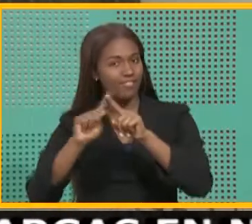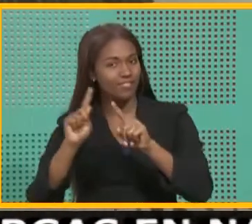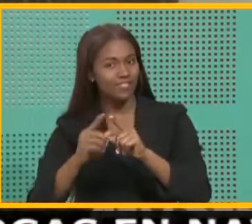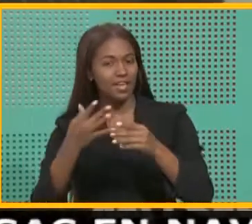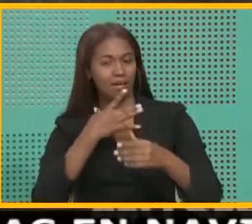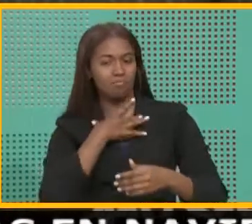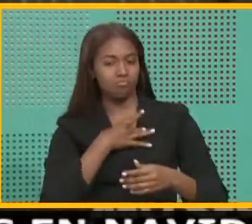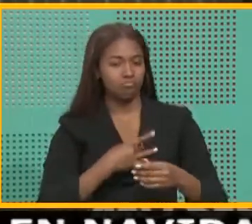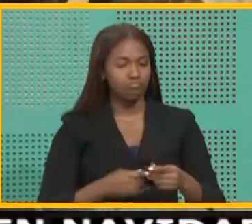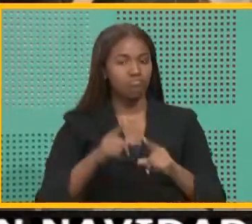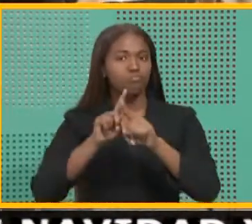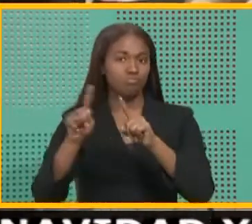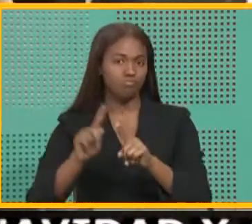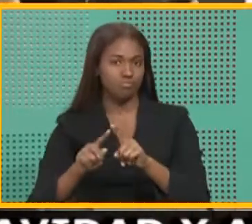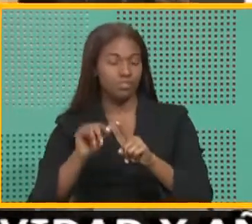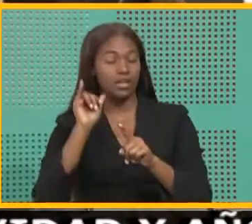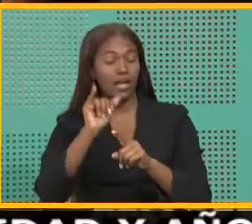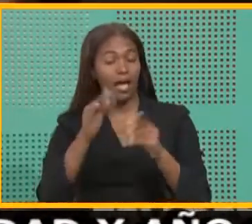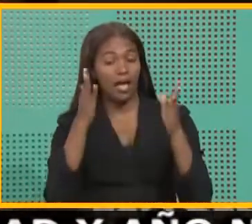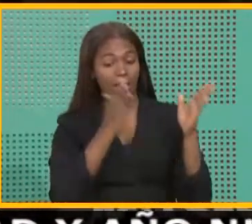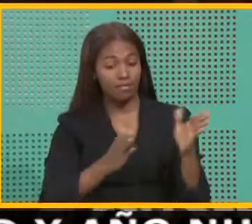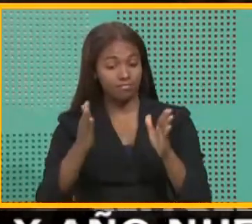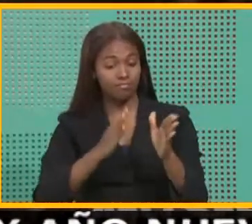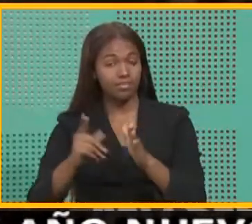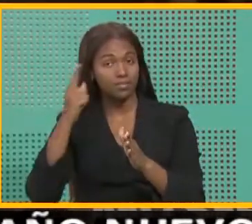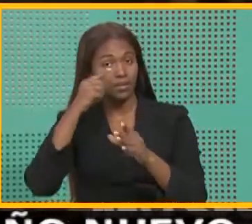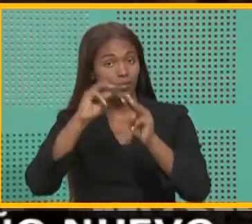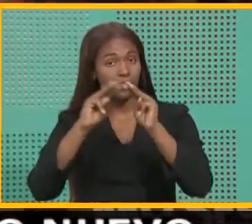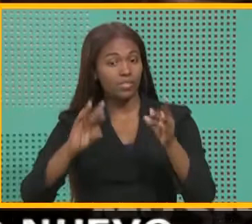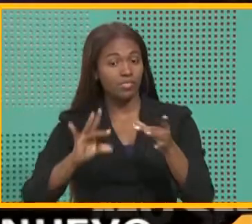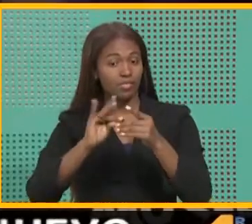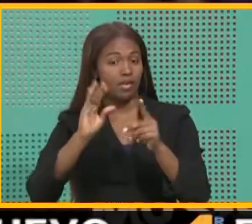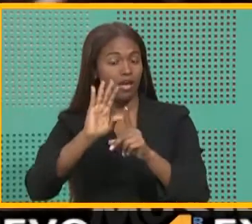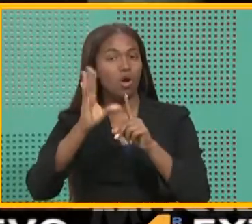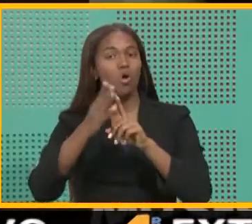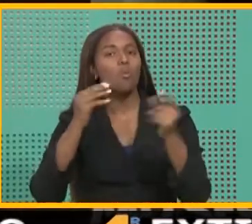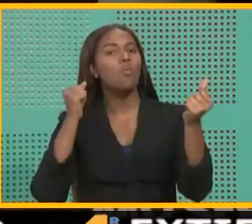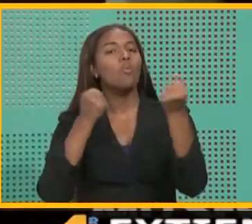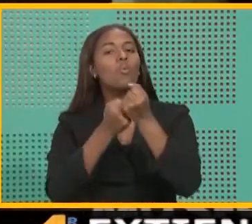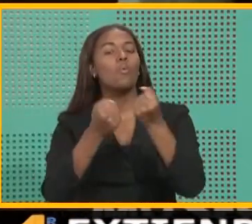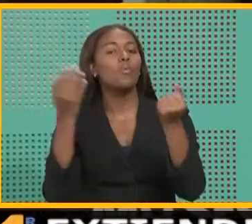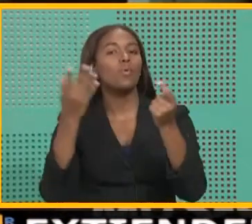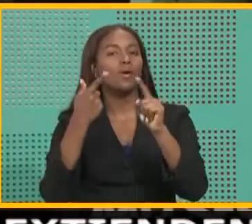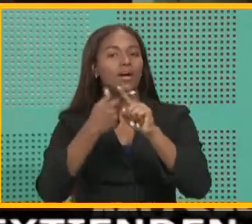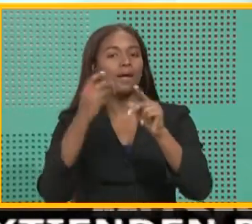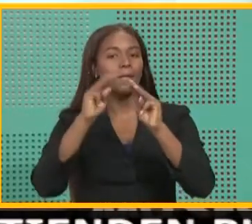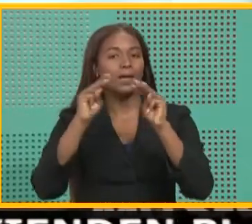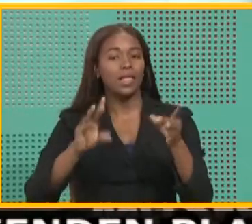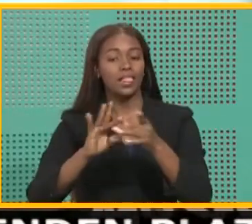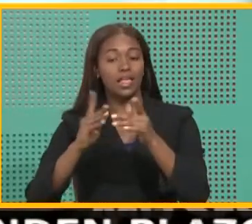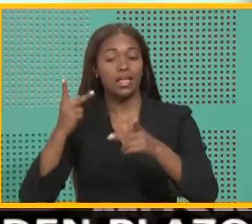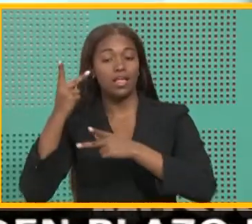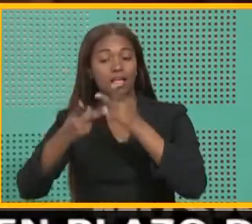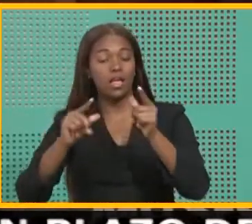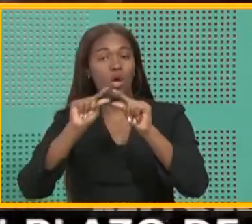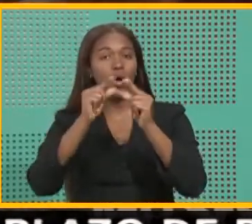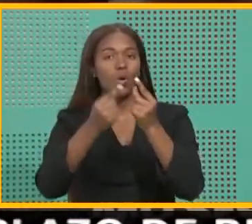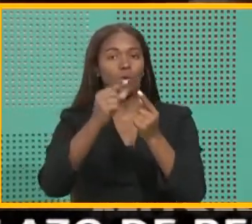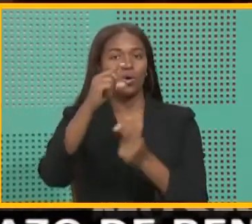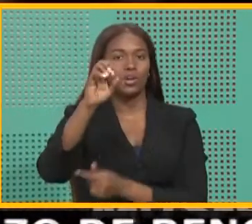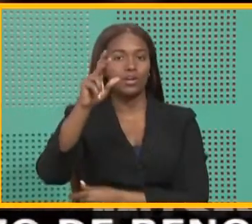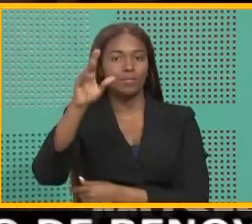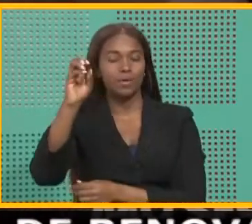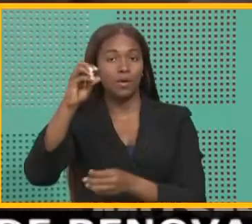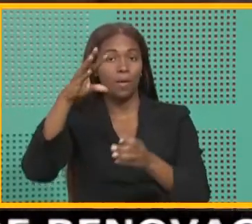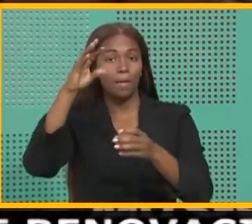artes plásticas. La actividad es organizada por el Ministerio de Cultura con el apoyo del Ministerio de Turismo, el Grupo Corripio, Banco